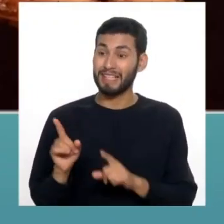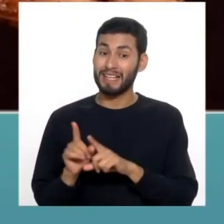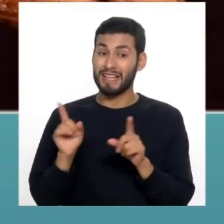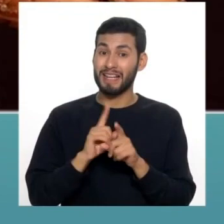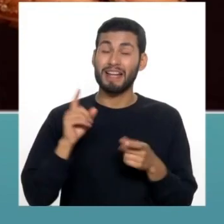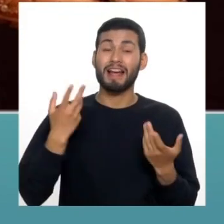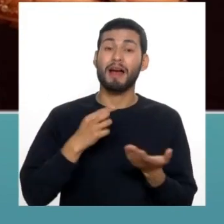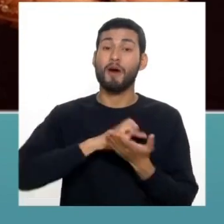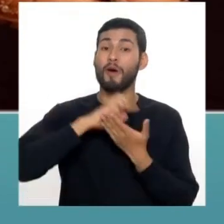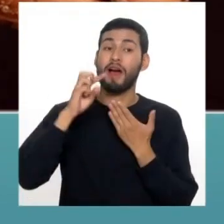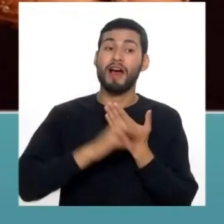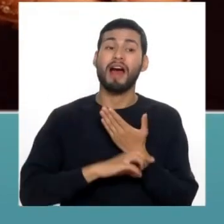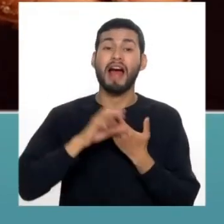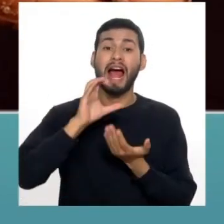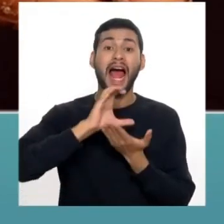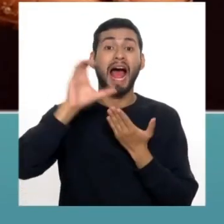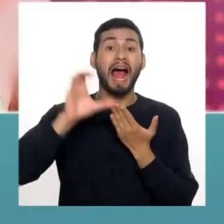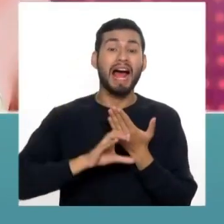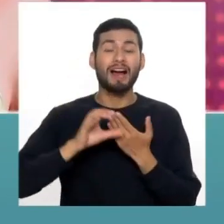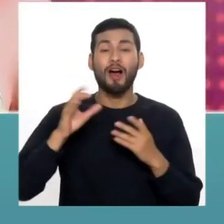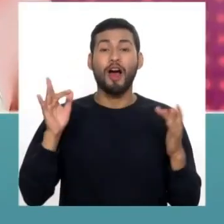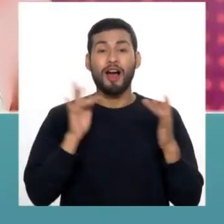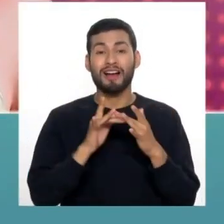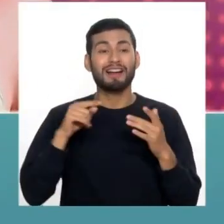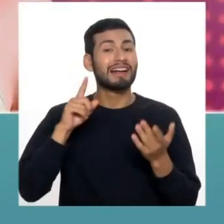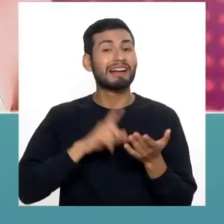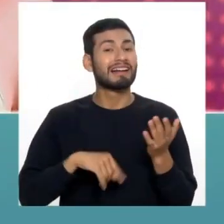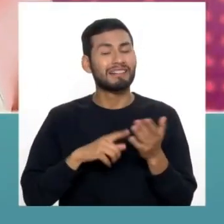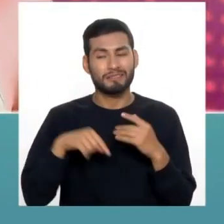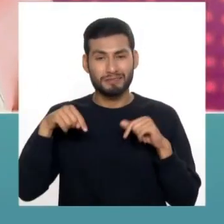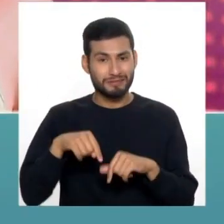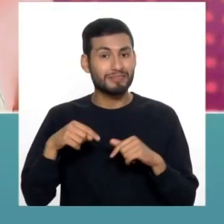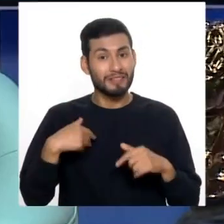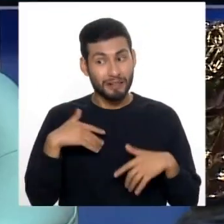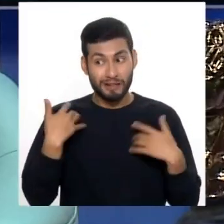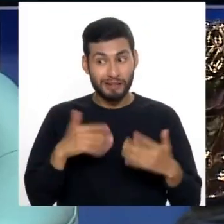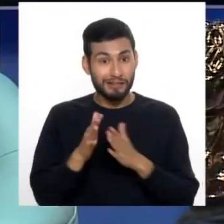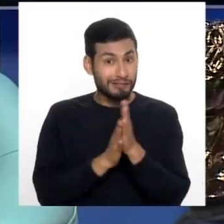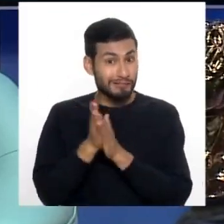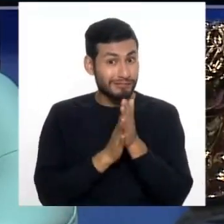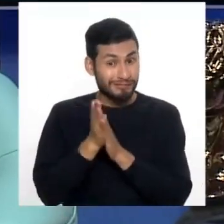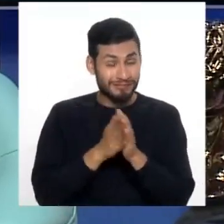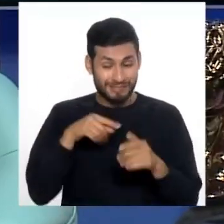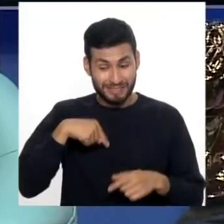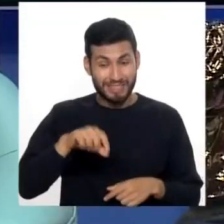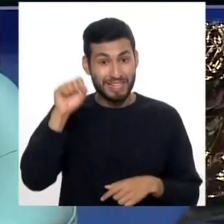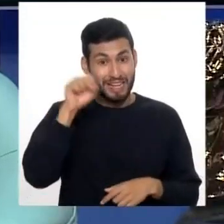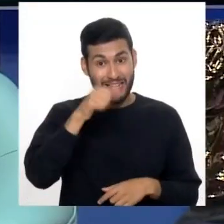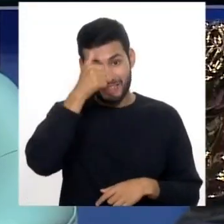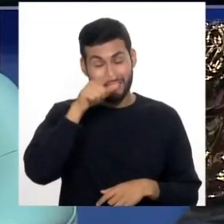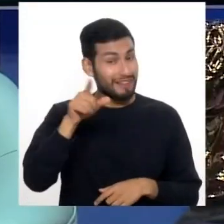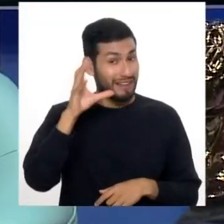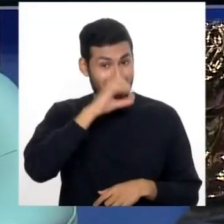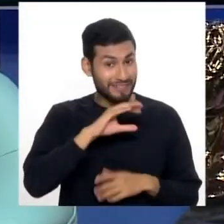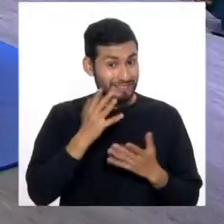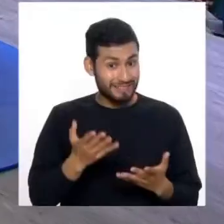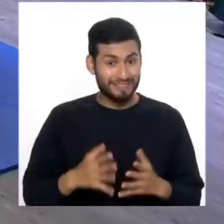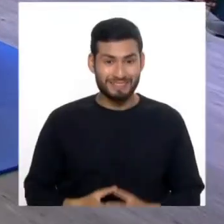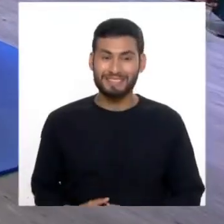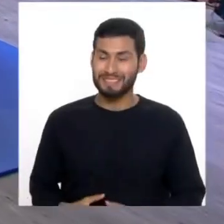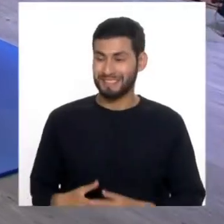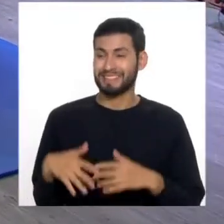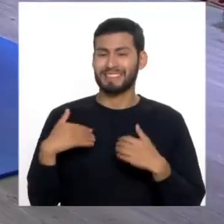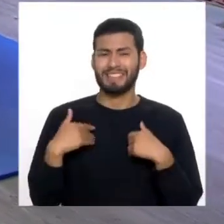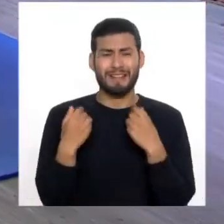agenda Conecta para este fin de semana se viene sumamente recargada, así que no te la puedes perder.